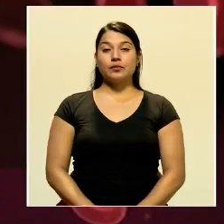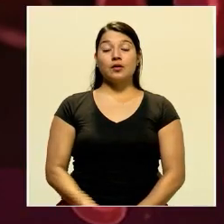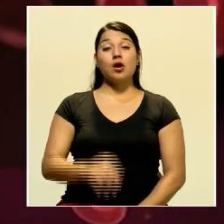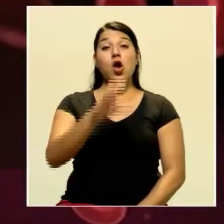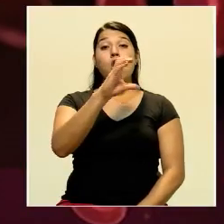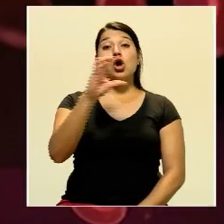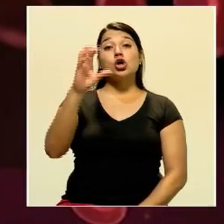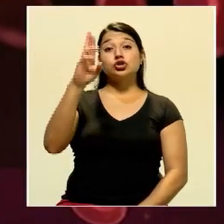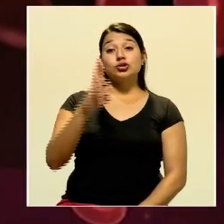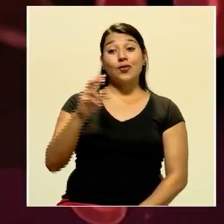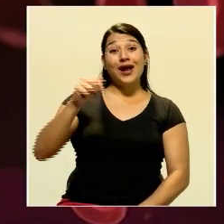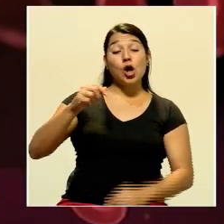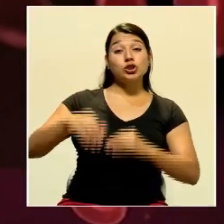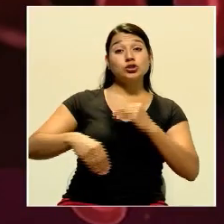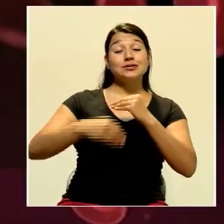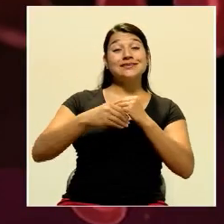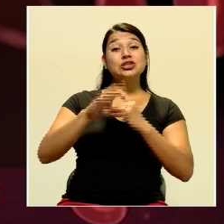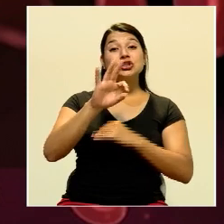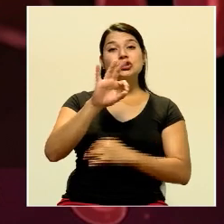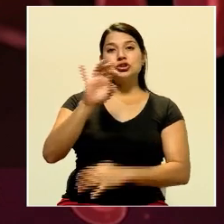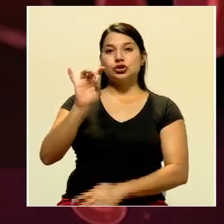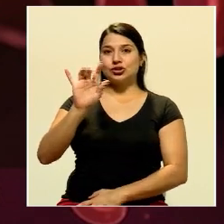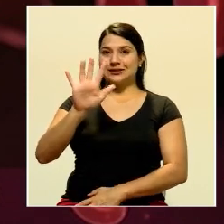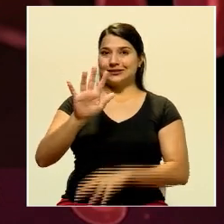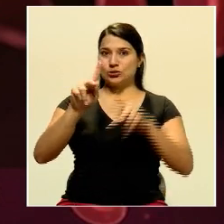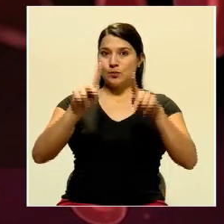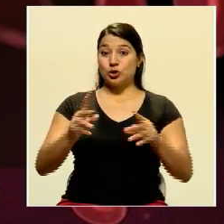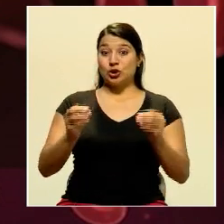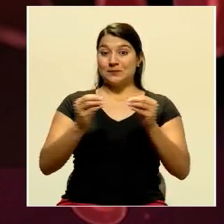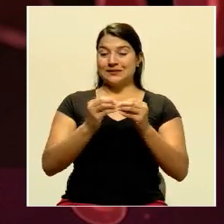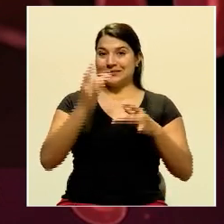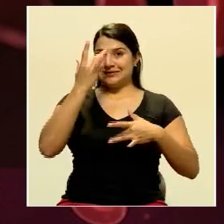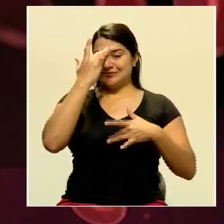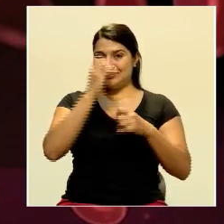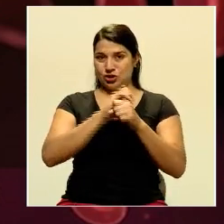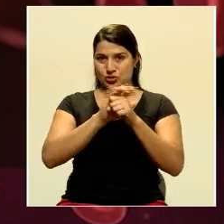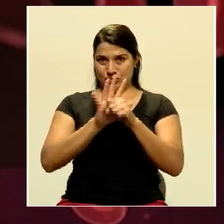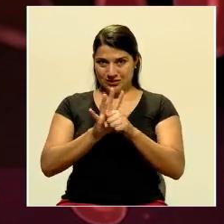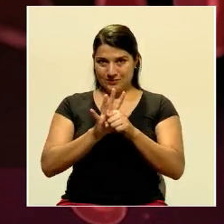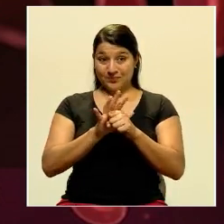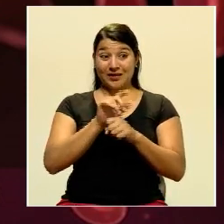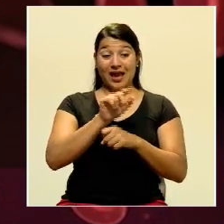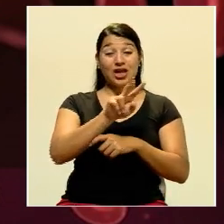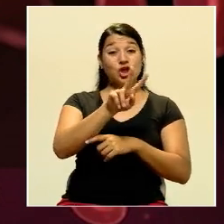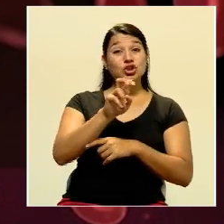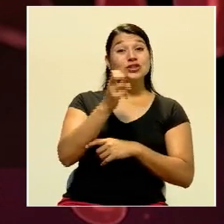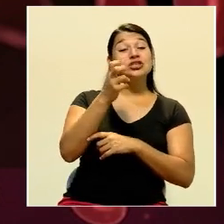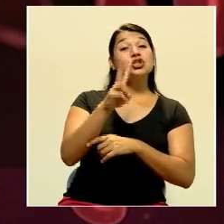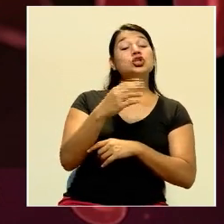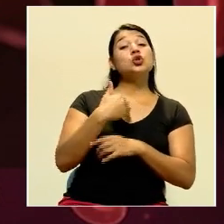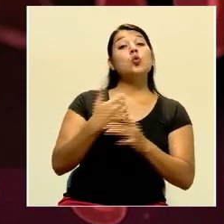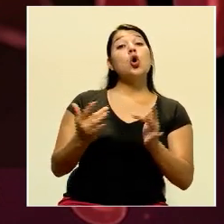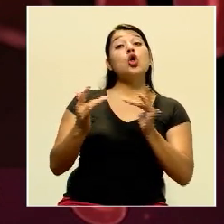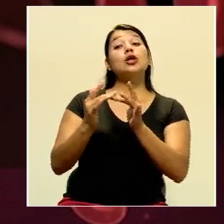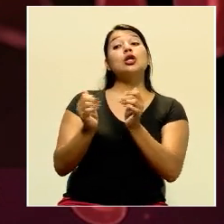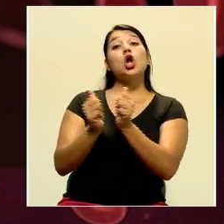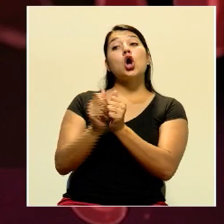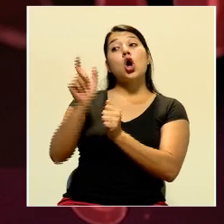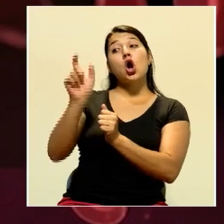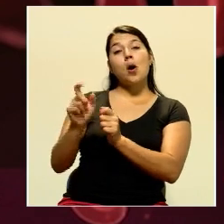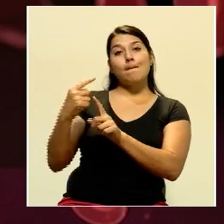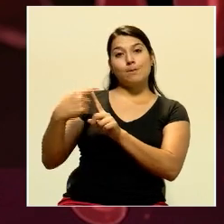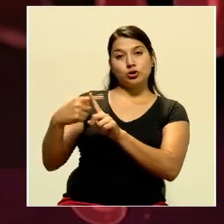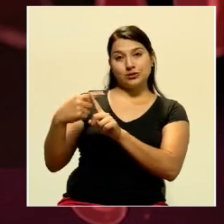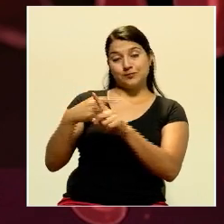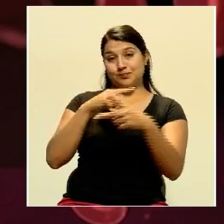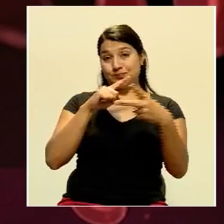El país registra 985 casos nuevos de COVID-19, de los cuales 212 son por nexo epidemiológico